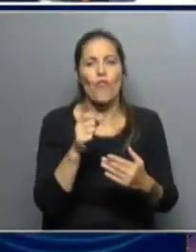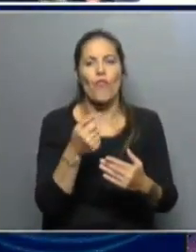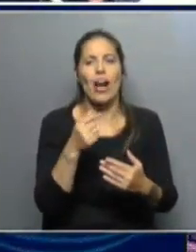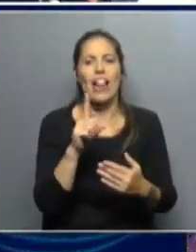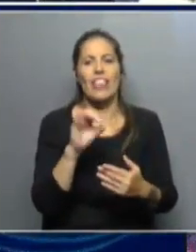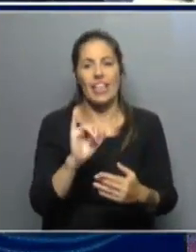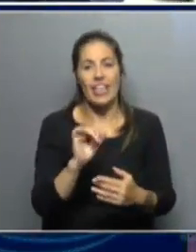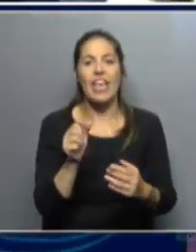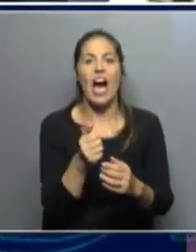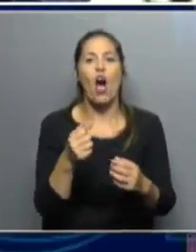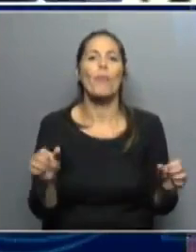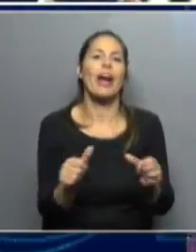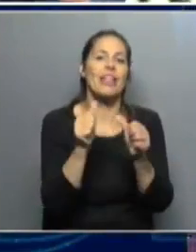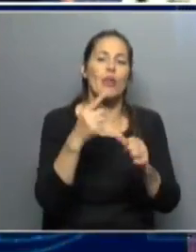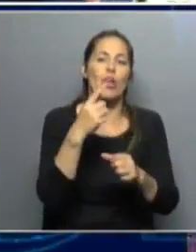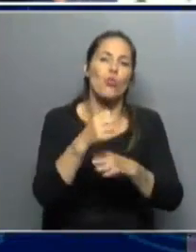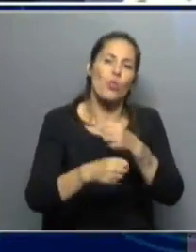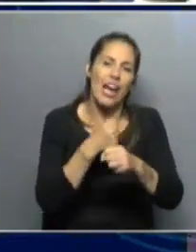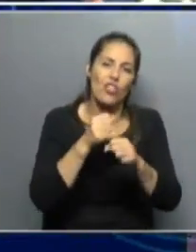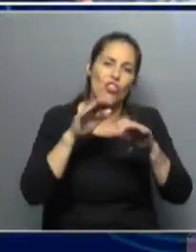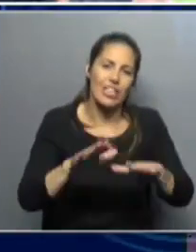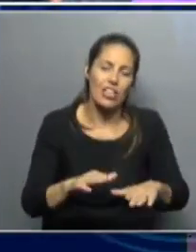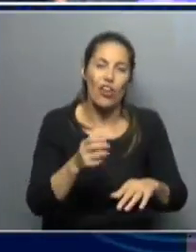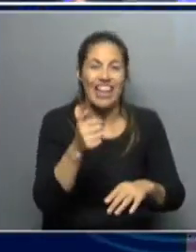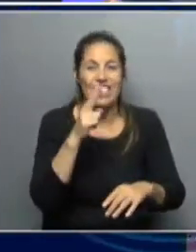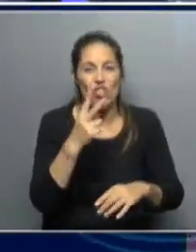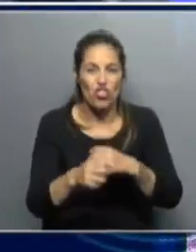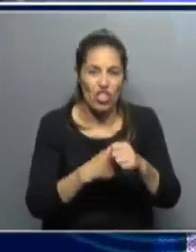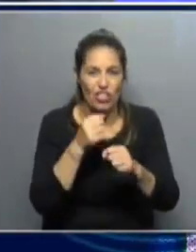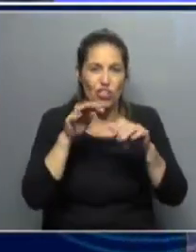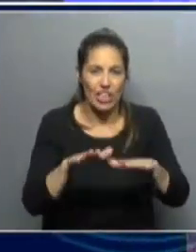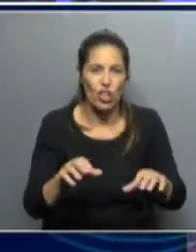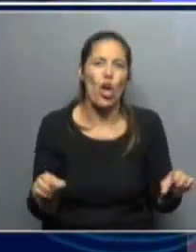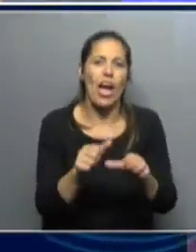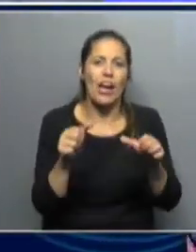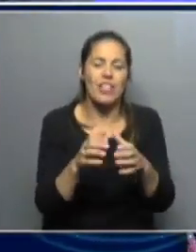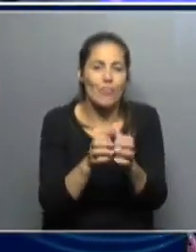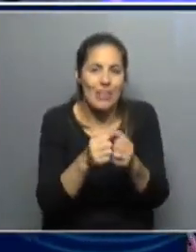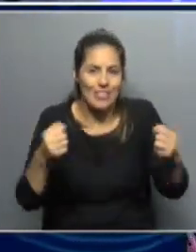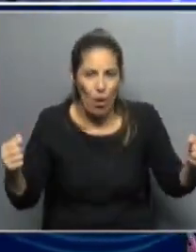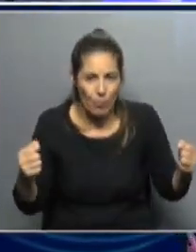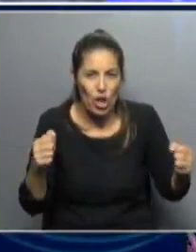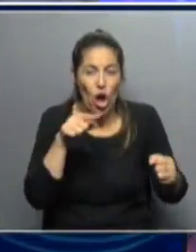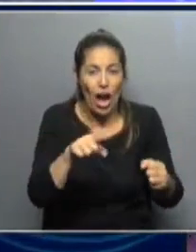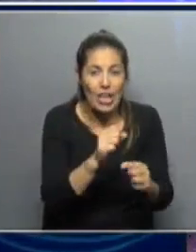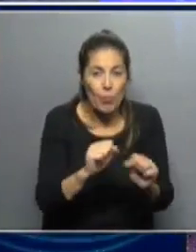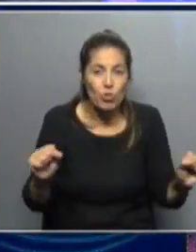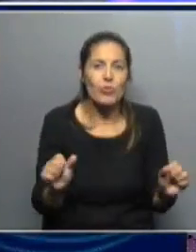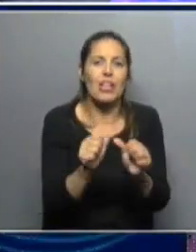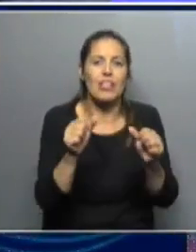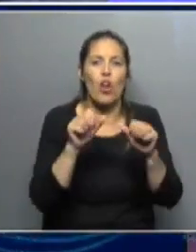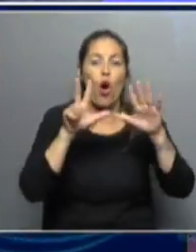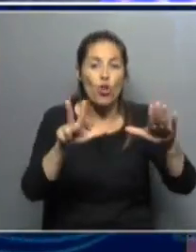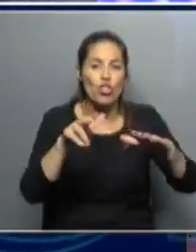después de un año de quietismo, o 2 años casi, decir, bueno, hacer algo más amplio. Y ahí surgió la posibilidad de hacer los